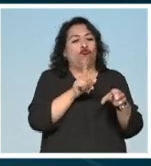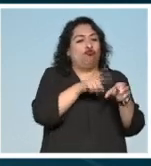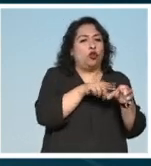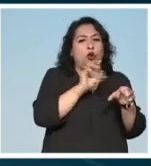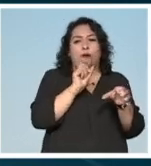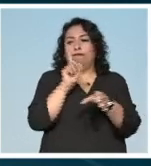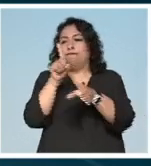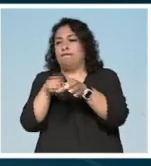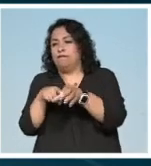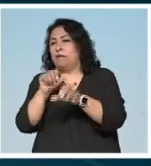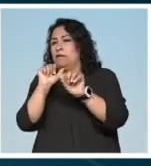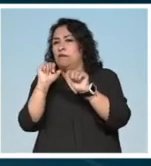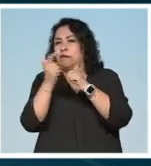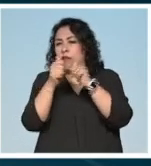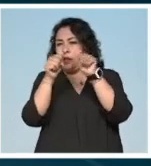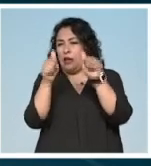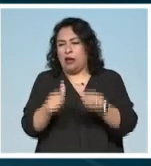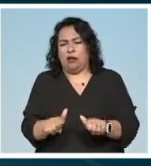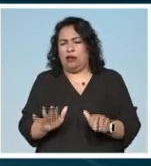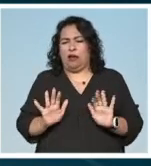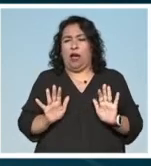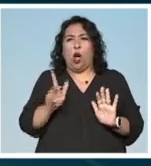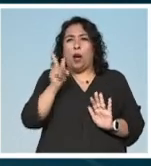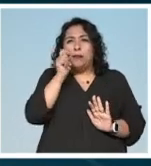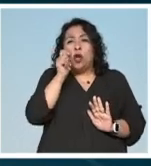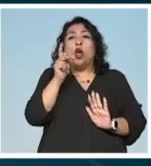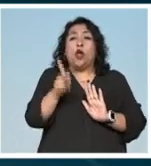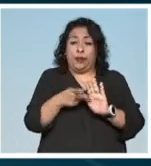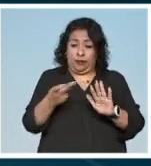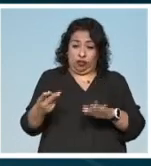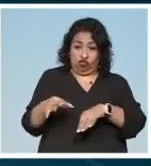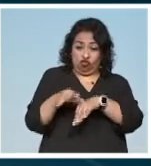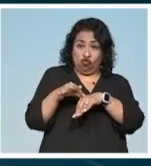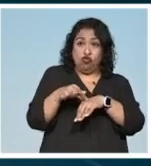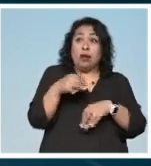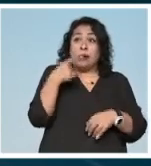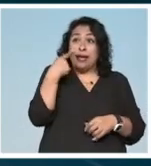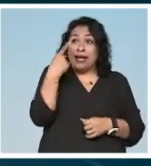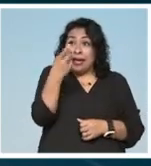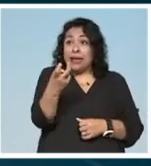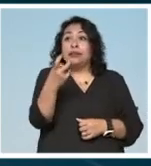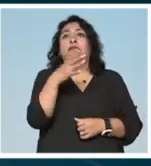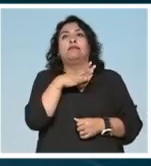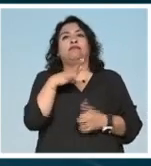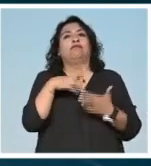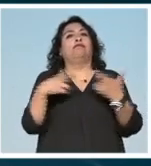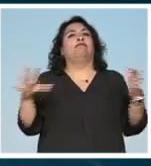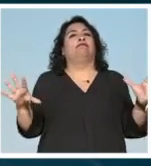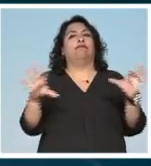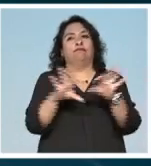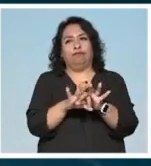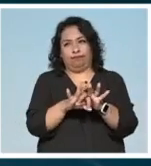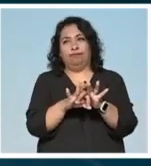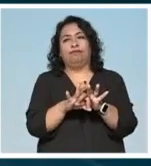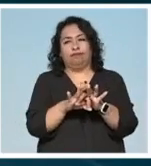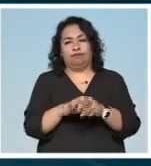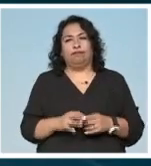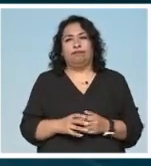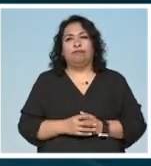tradición artística. Y decir, vamos a volver a la presencia y que la presencia nos genere esa relación con el